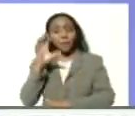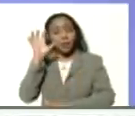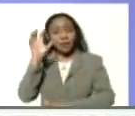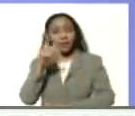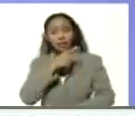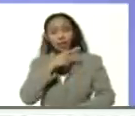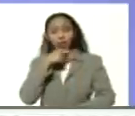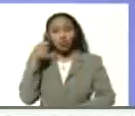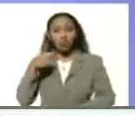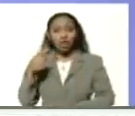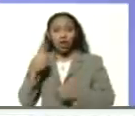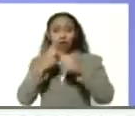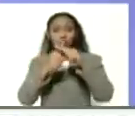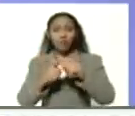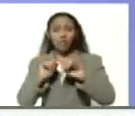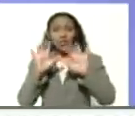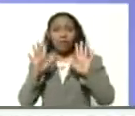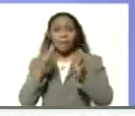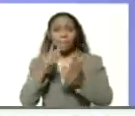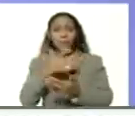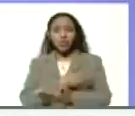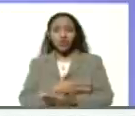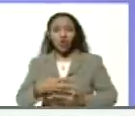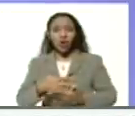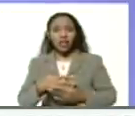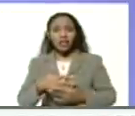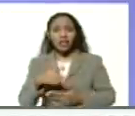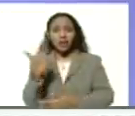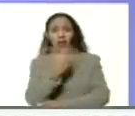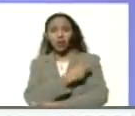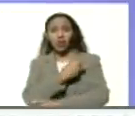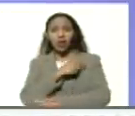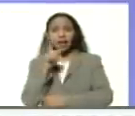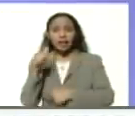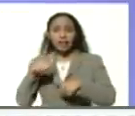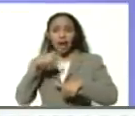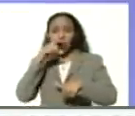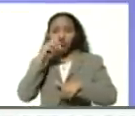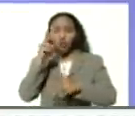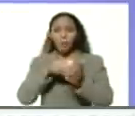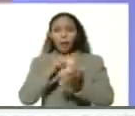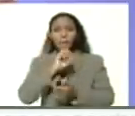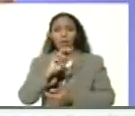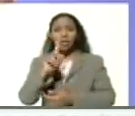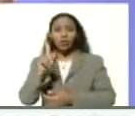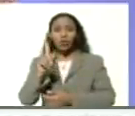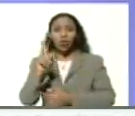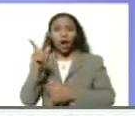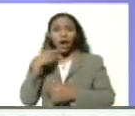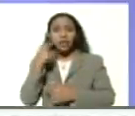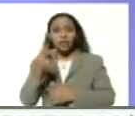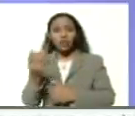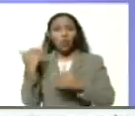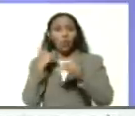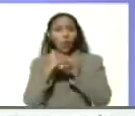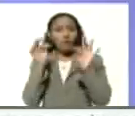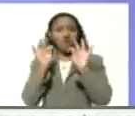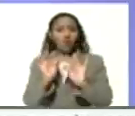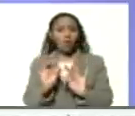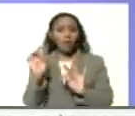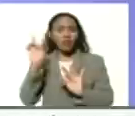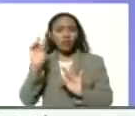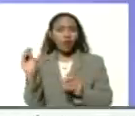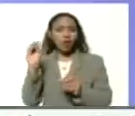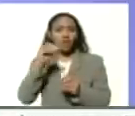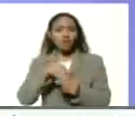suman más de 10 millones de dosis de esta vacuna previstas para este año 2021. Ha dicho igualmente que Venezuela